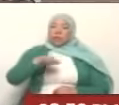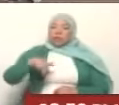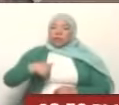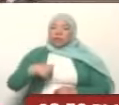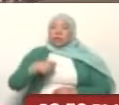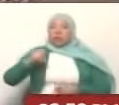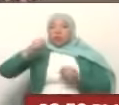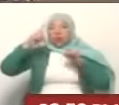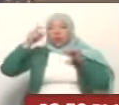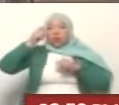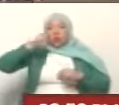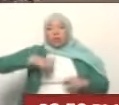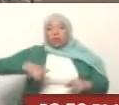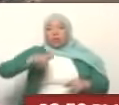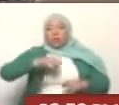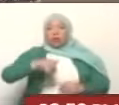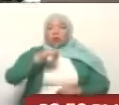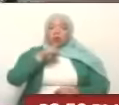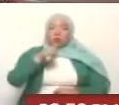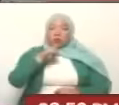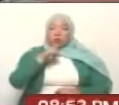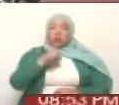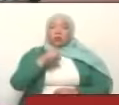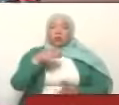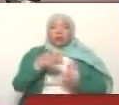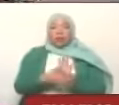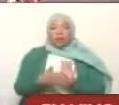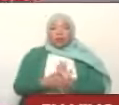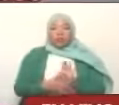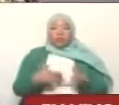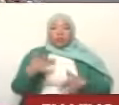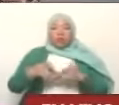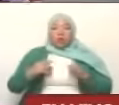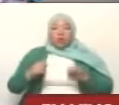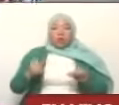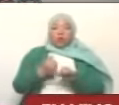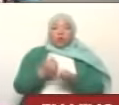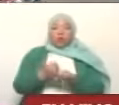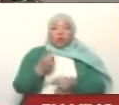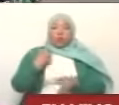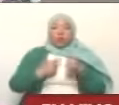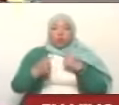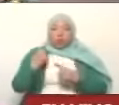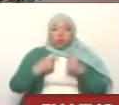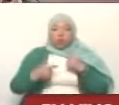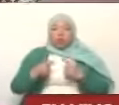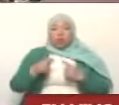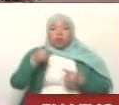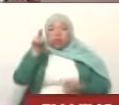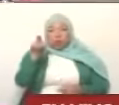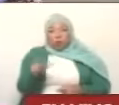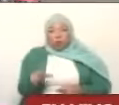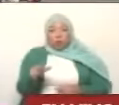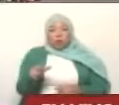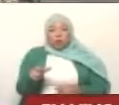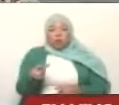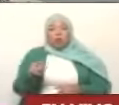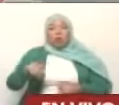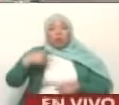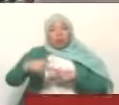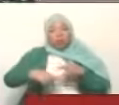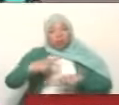esa gran sorpresa al pueblo de Viscocuy. Solamente estamos empezando a calentar, como se dice, el guante para el